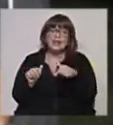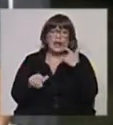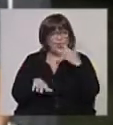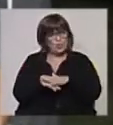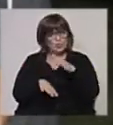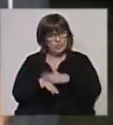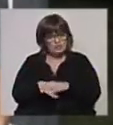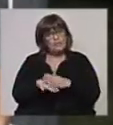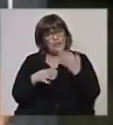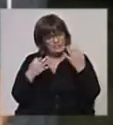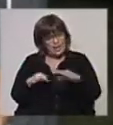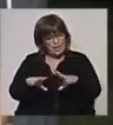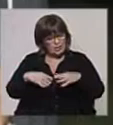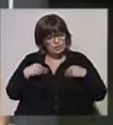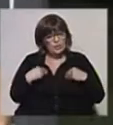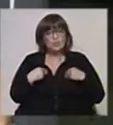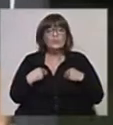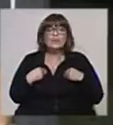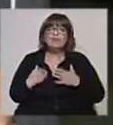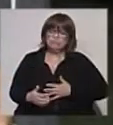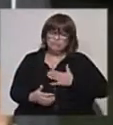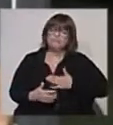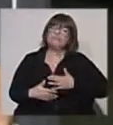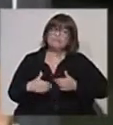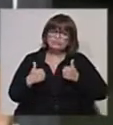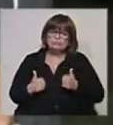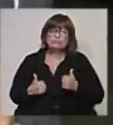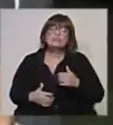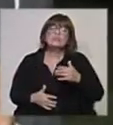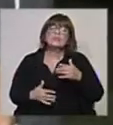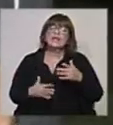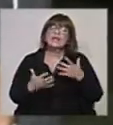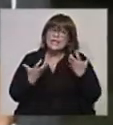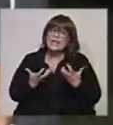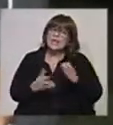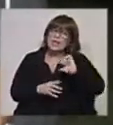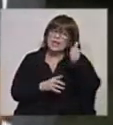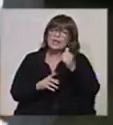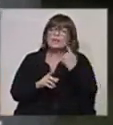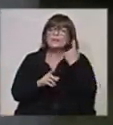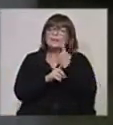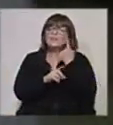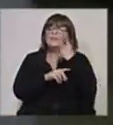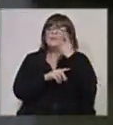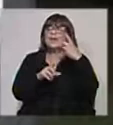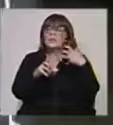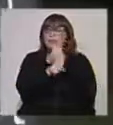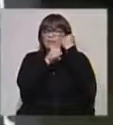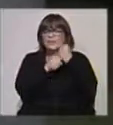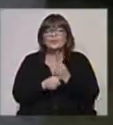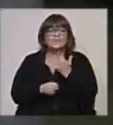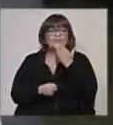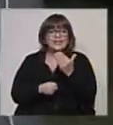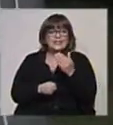asumimos con muchas ganas y con ganas de obtener el primer premio que lo necesita Saltimbanqui hoy. Gracias, Nelson. La murga viene